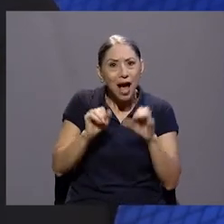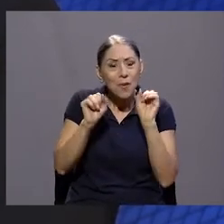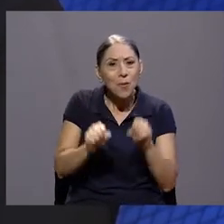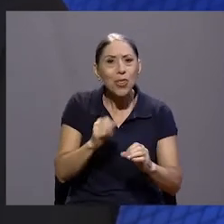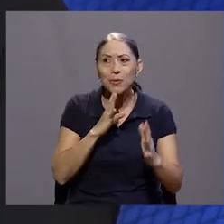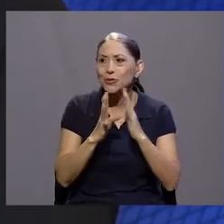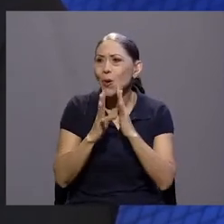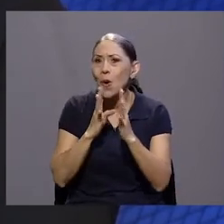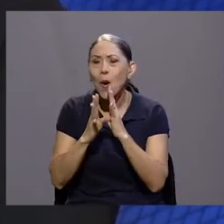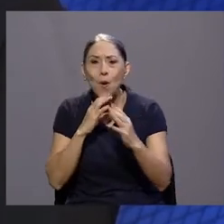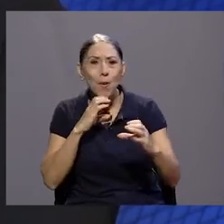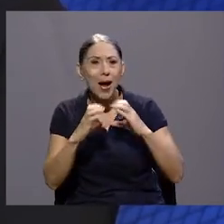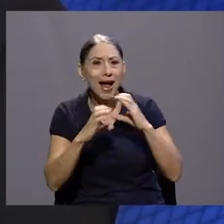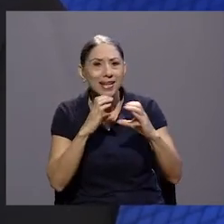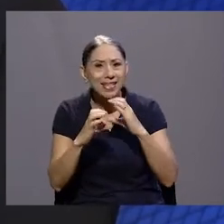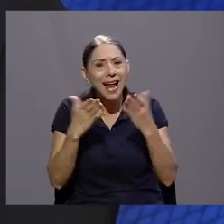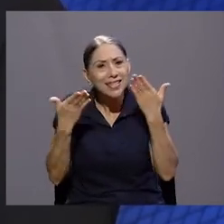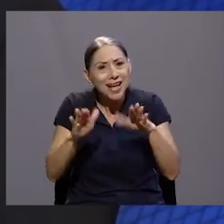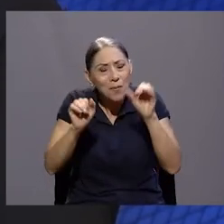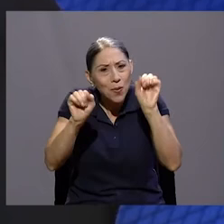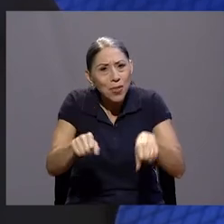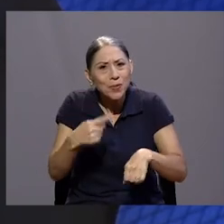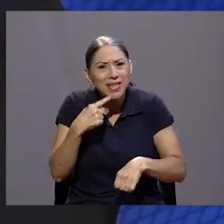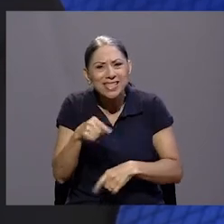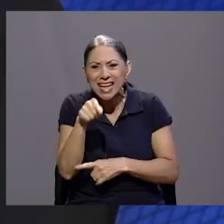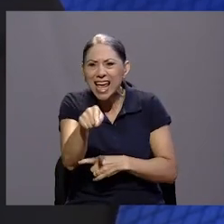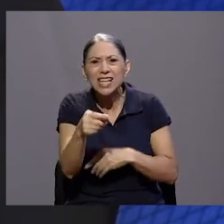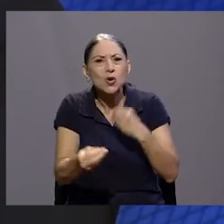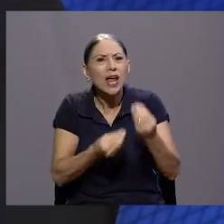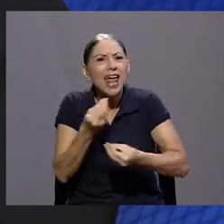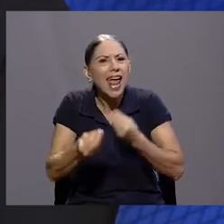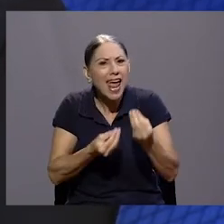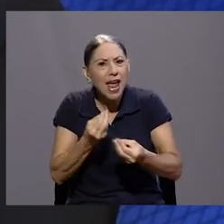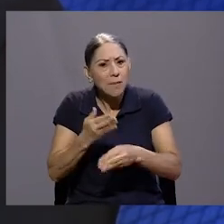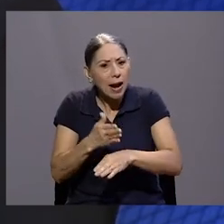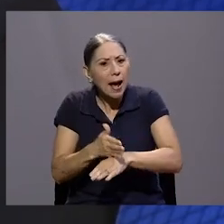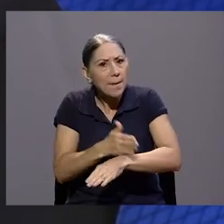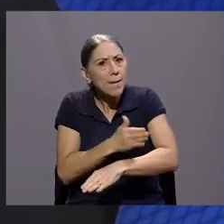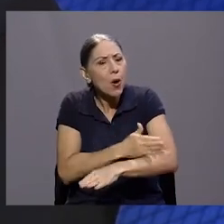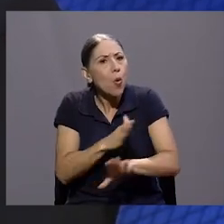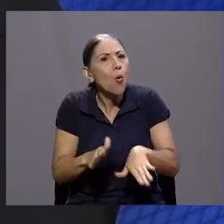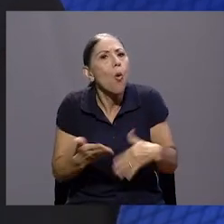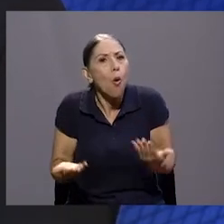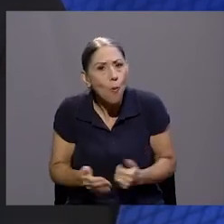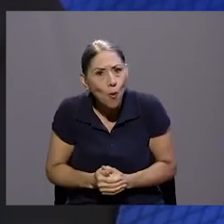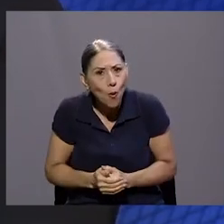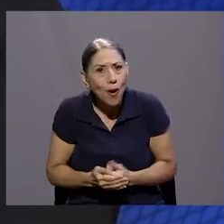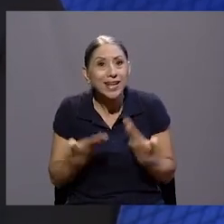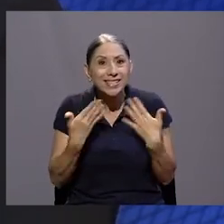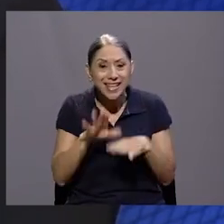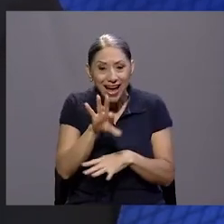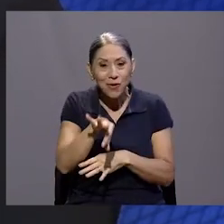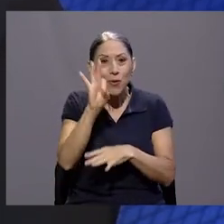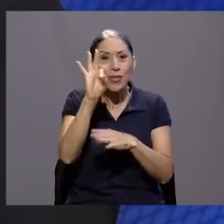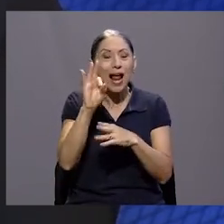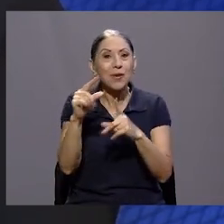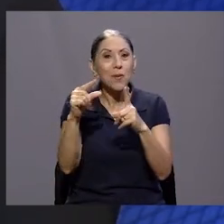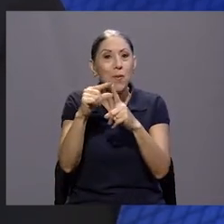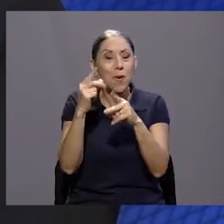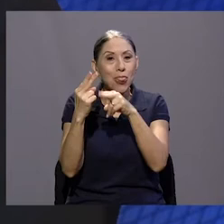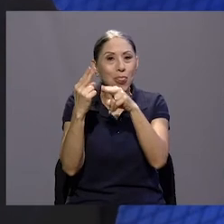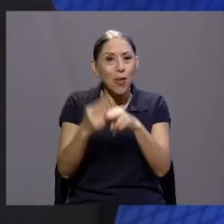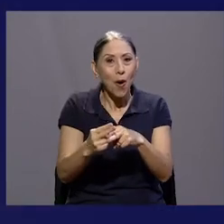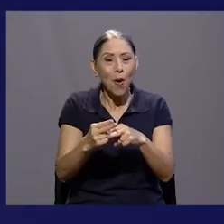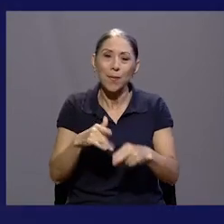ya pudimos conversar al respecto y ya pudimos decir bueno qué haces para que eso se te quito que podemos hacer entonces también poder encontrar un nombre es una